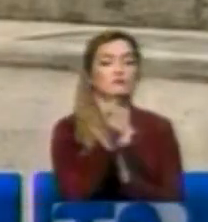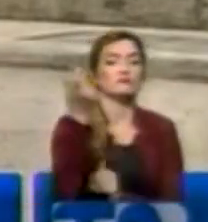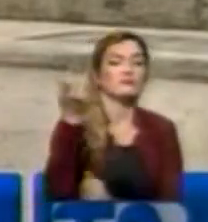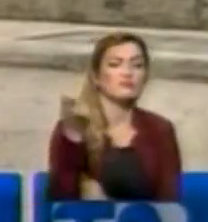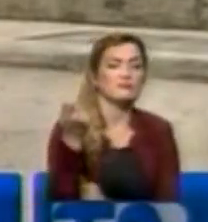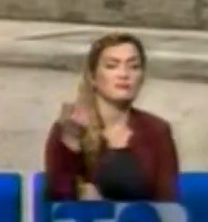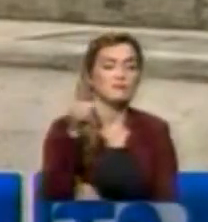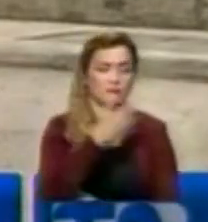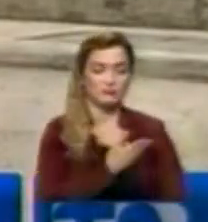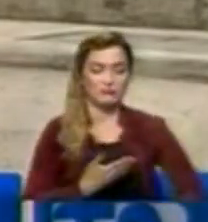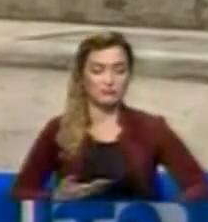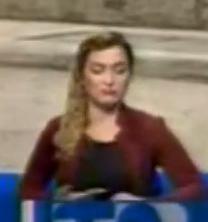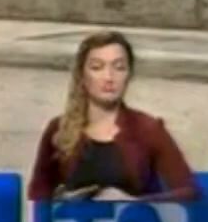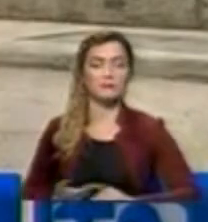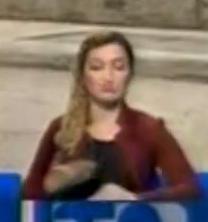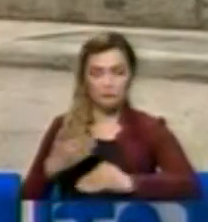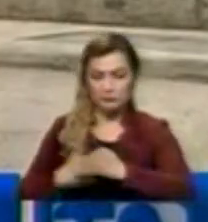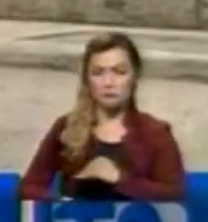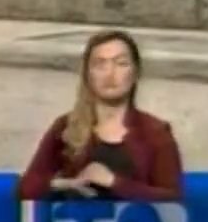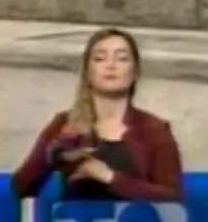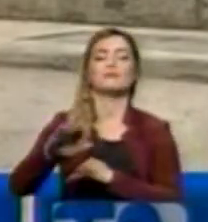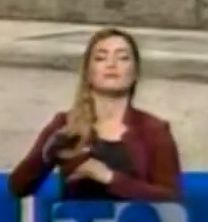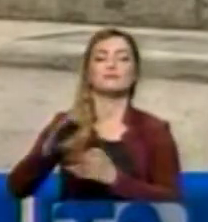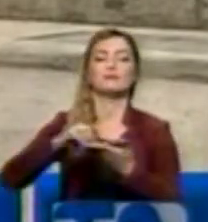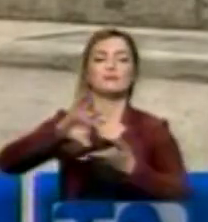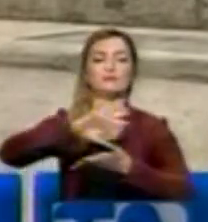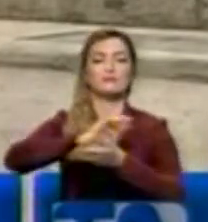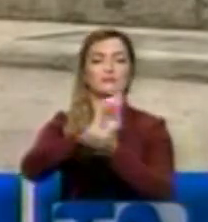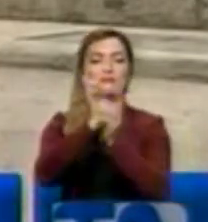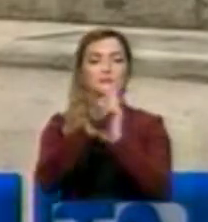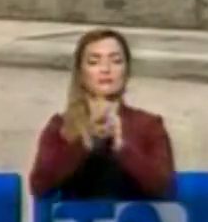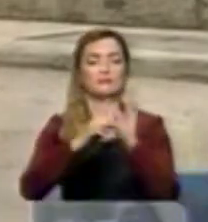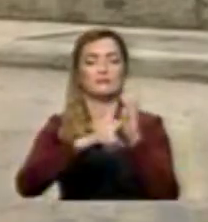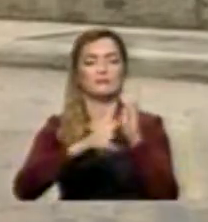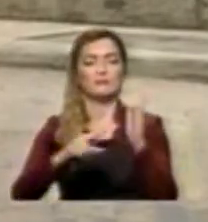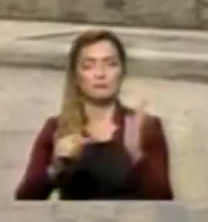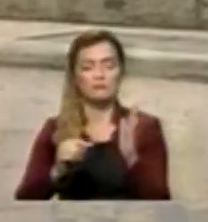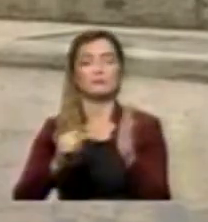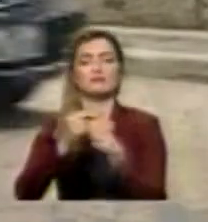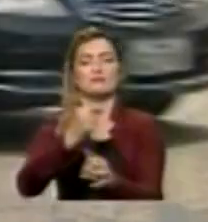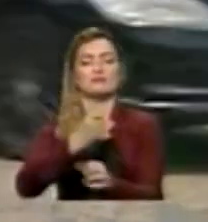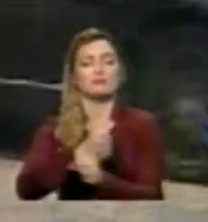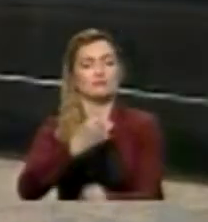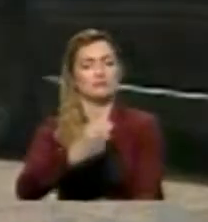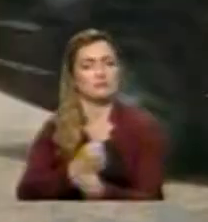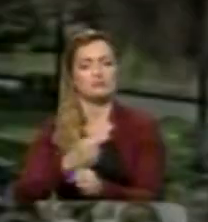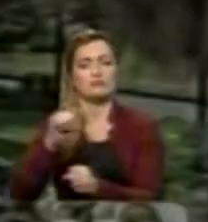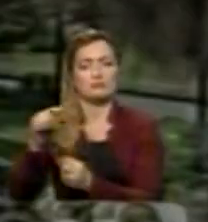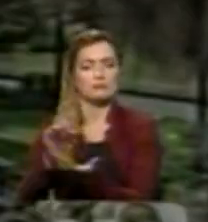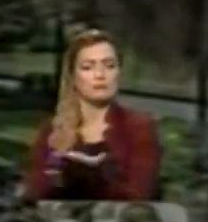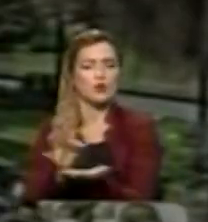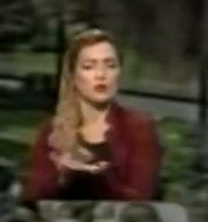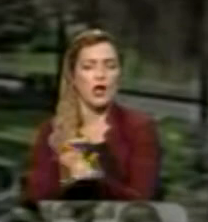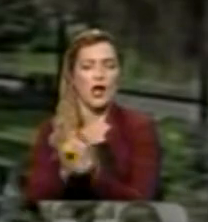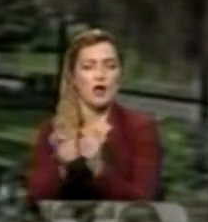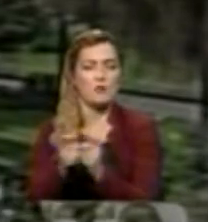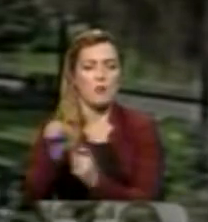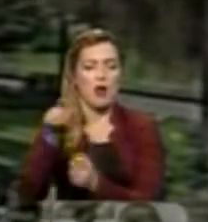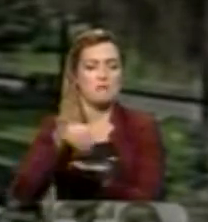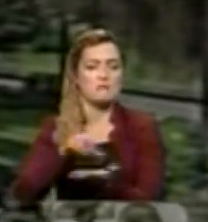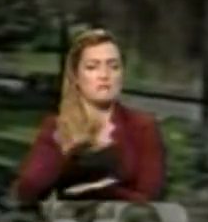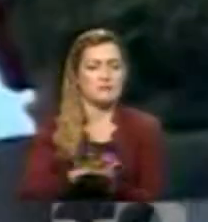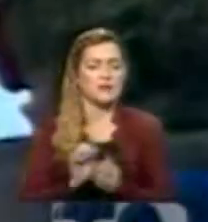el Ejecutivo envíe a la Asamblea las reformas tributarias, laborales y monetarias para su aprobación. El Ejecutivo tiene hasta el